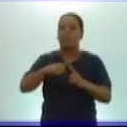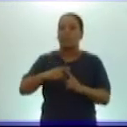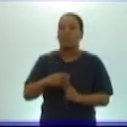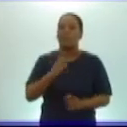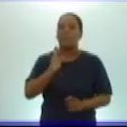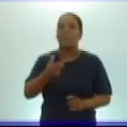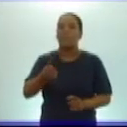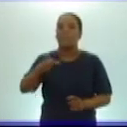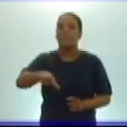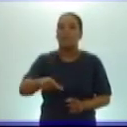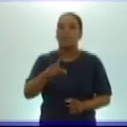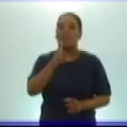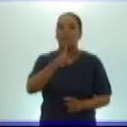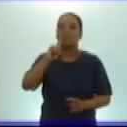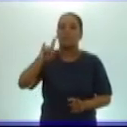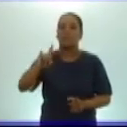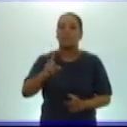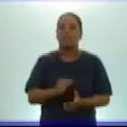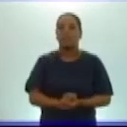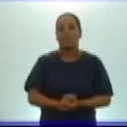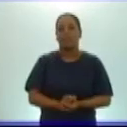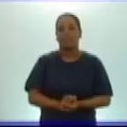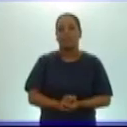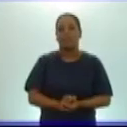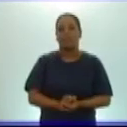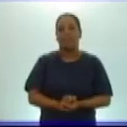página 19.